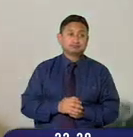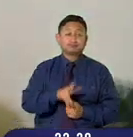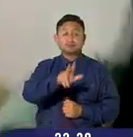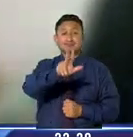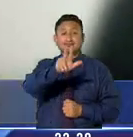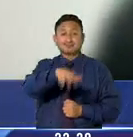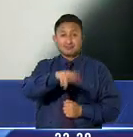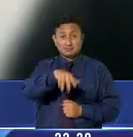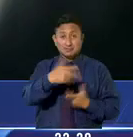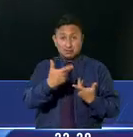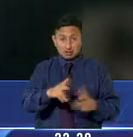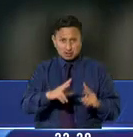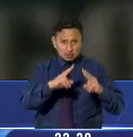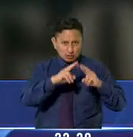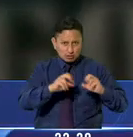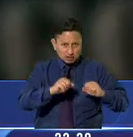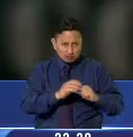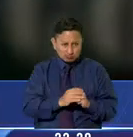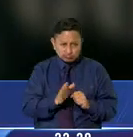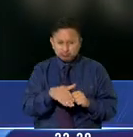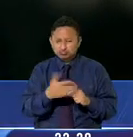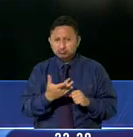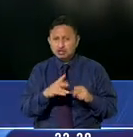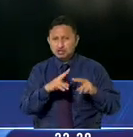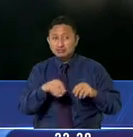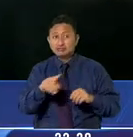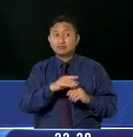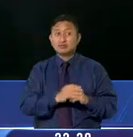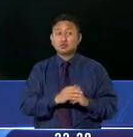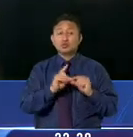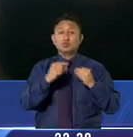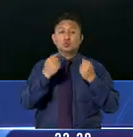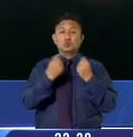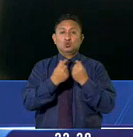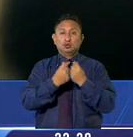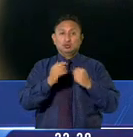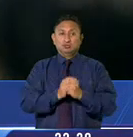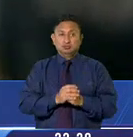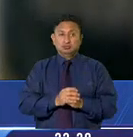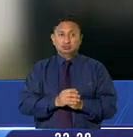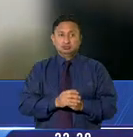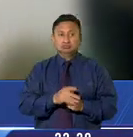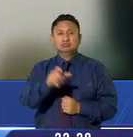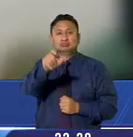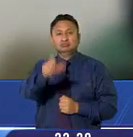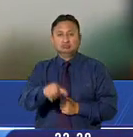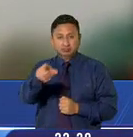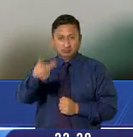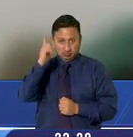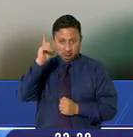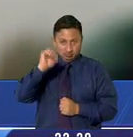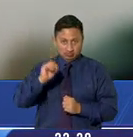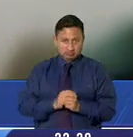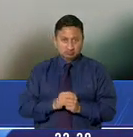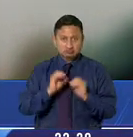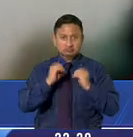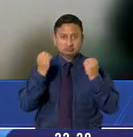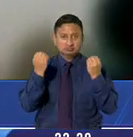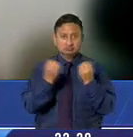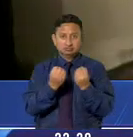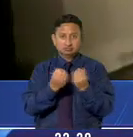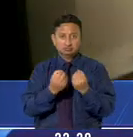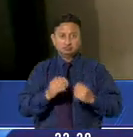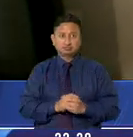de investigaciones y atarcabos, agentes de la unidad de trata de personas identificaron a los principales integrantes de la supuesta